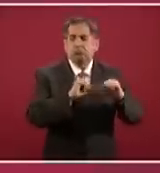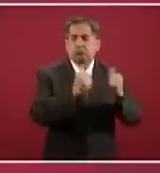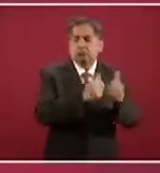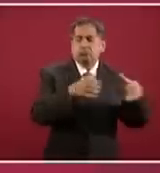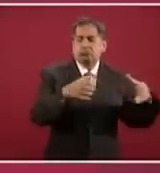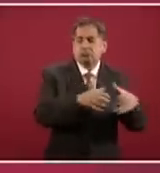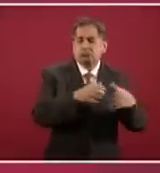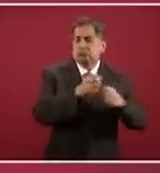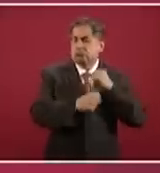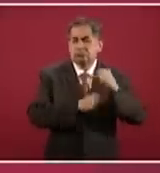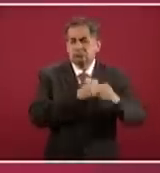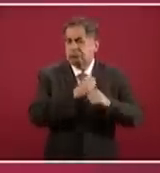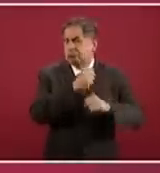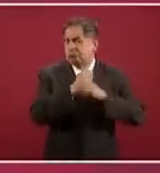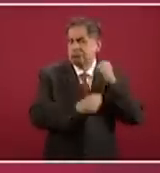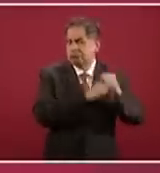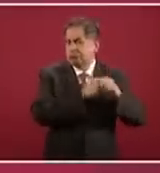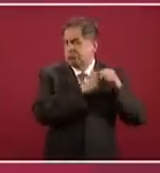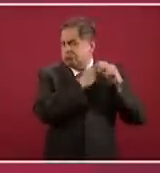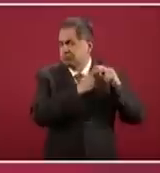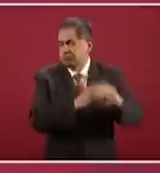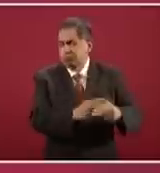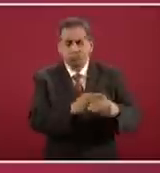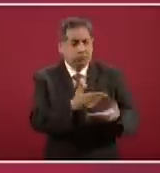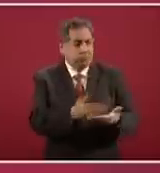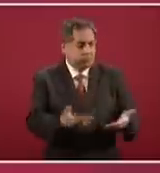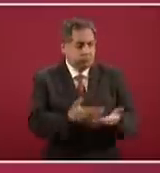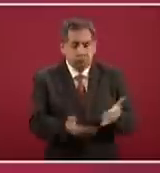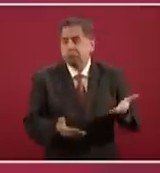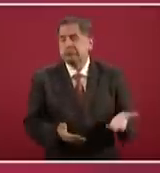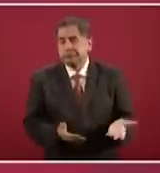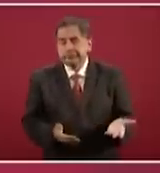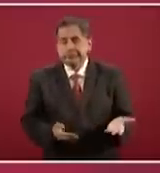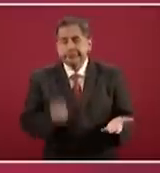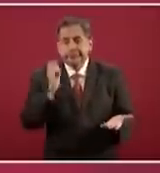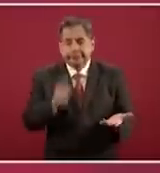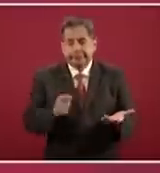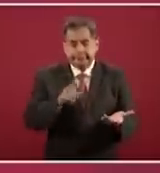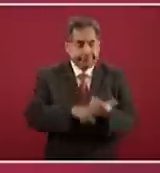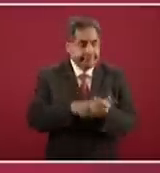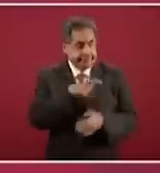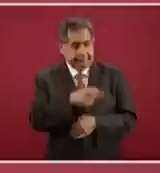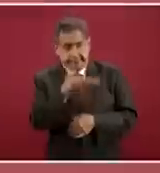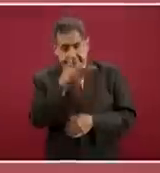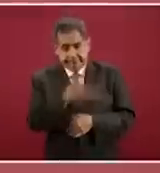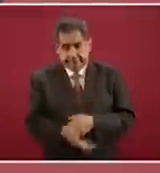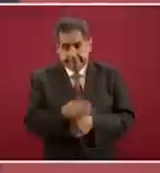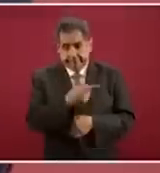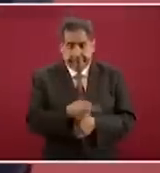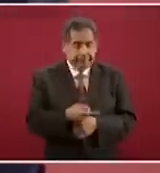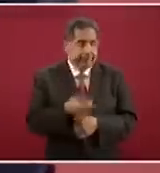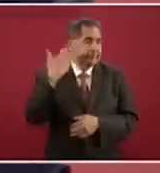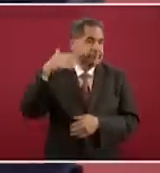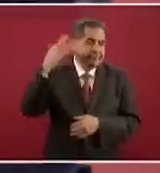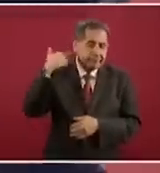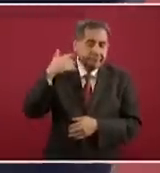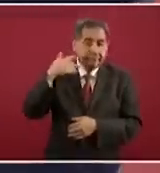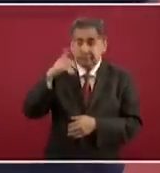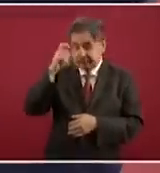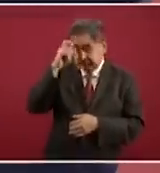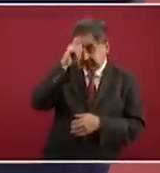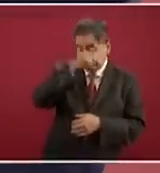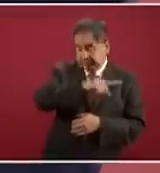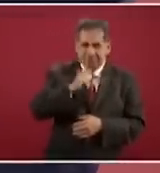desde hace muchos años, cuando era muy difícil, muy